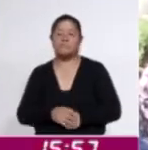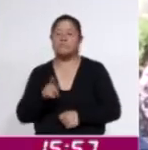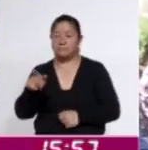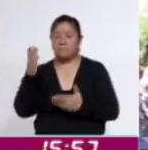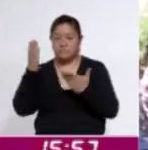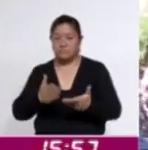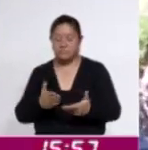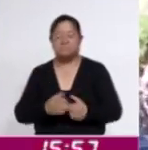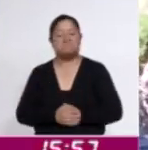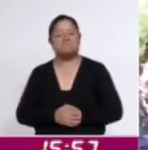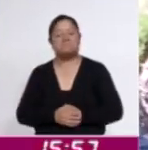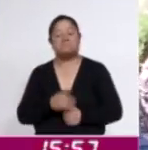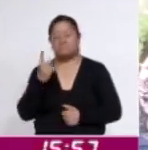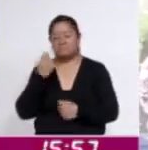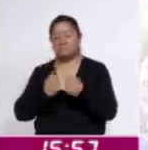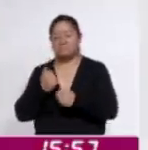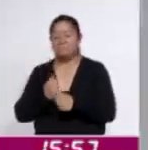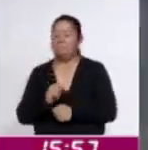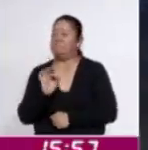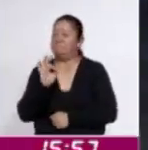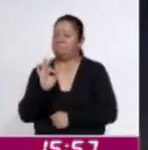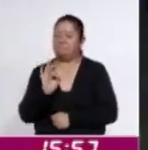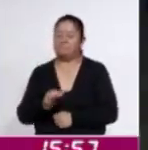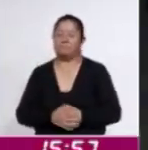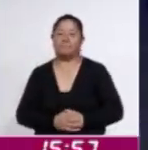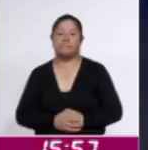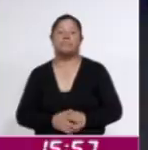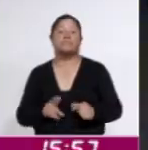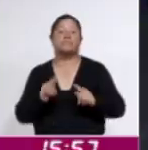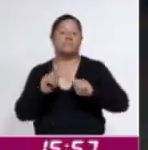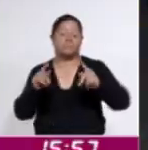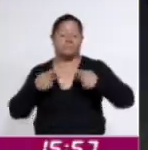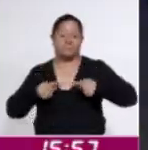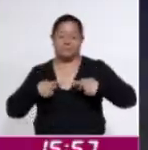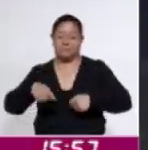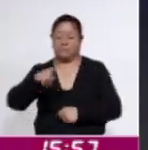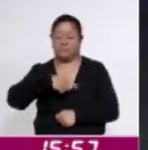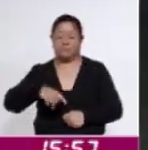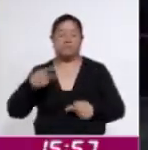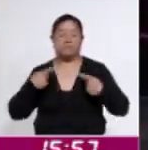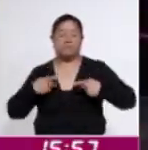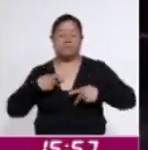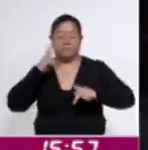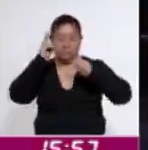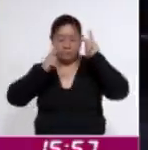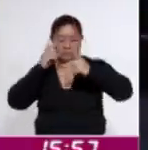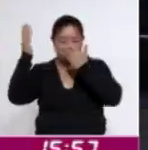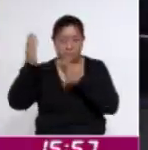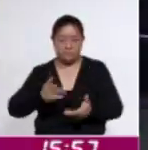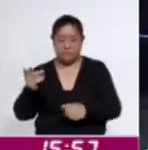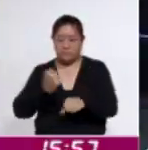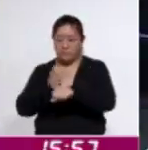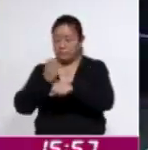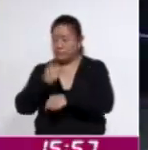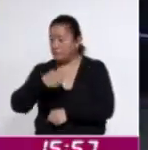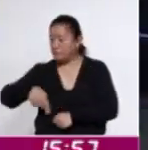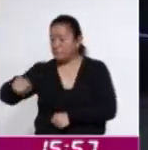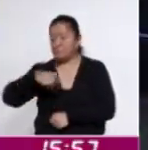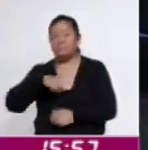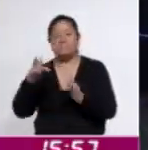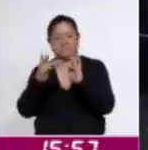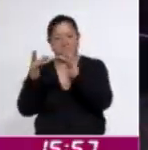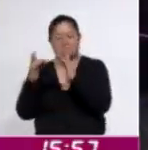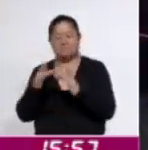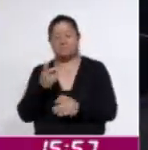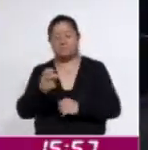año sí ya vine. Sí, se puso muy bueno. Tanto tlaxcaltecas como visitantes de estados vecinos han coincidido en que estos